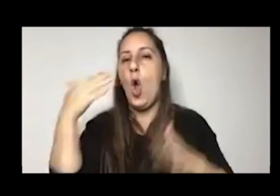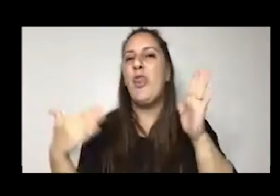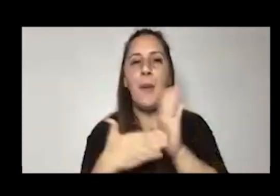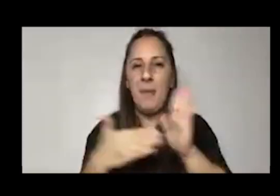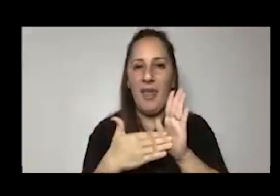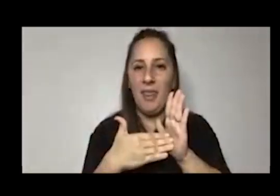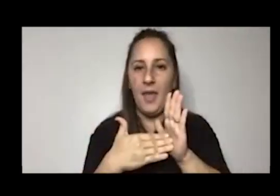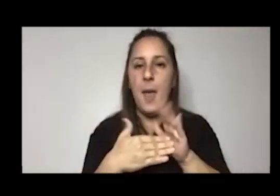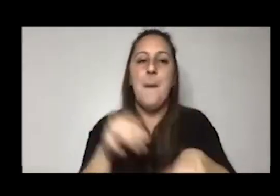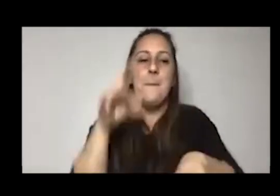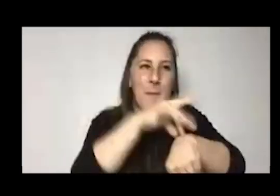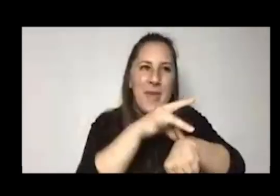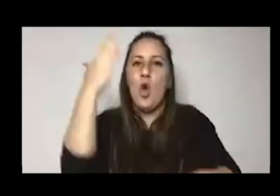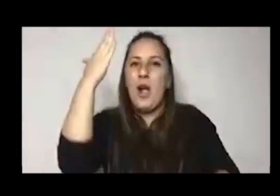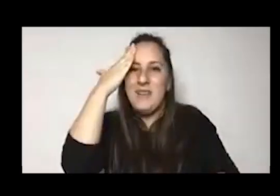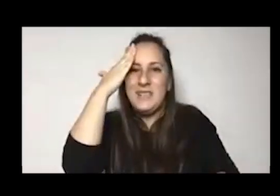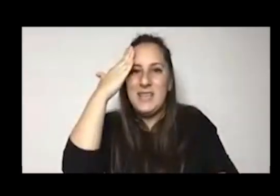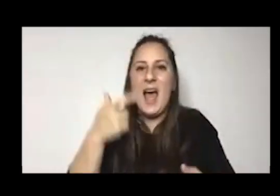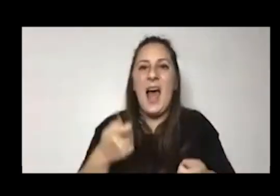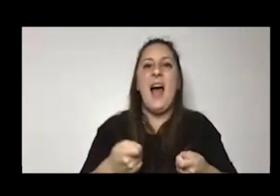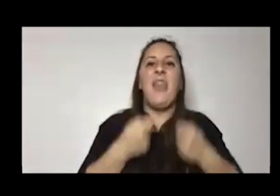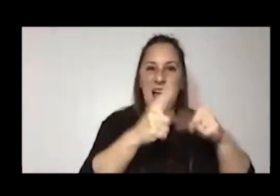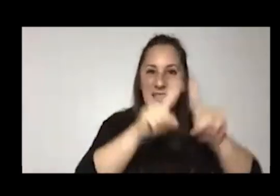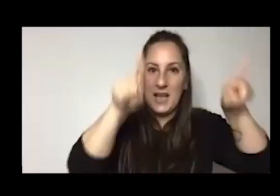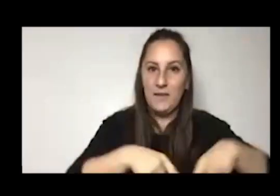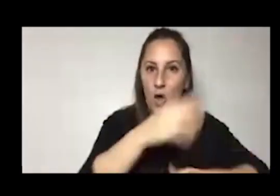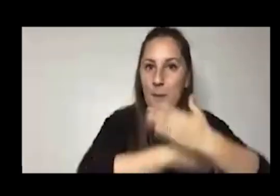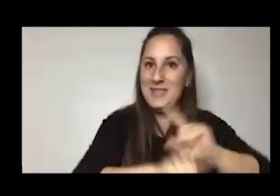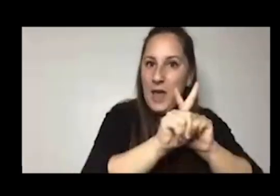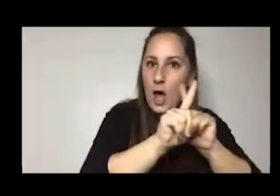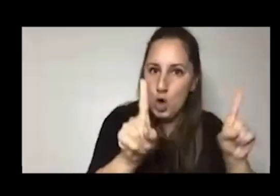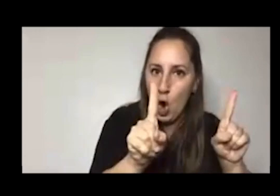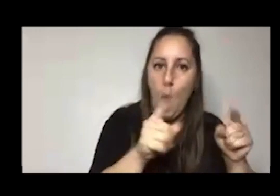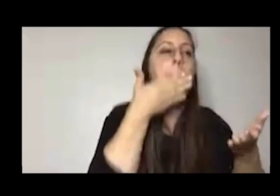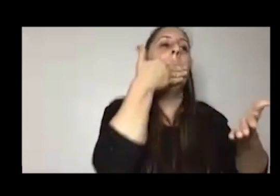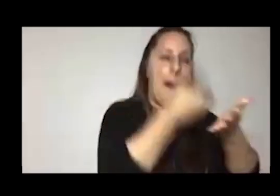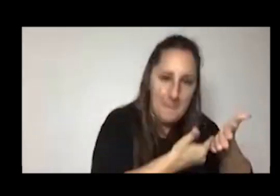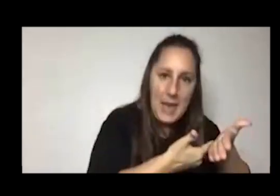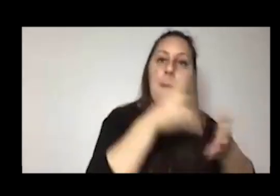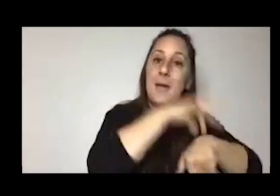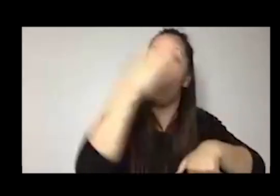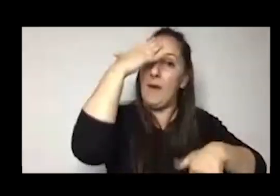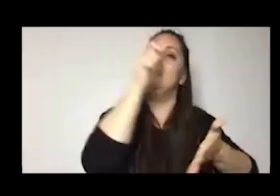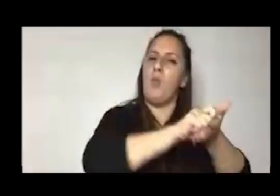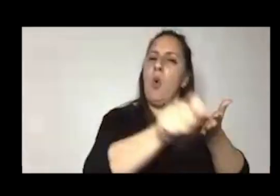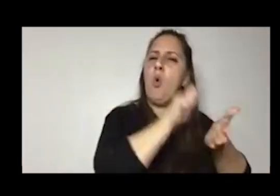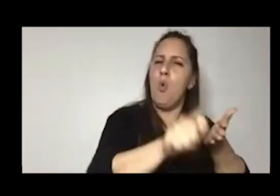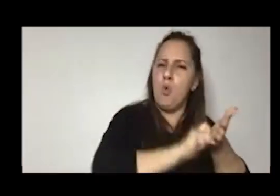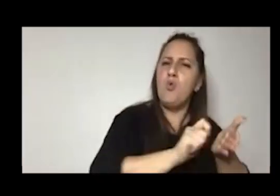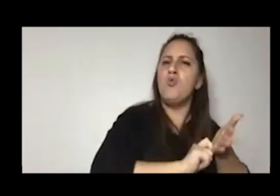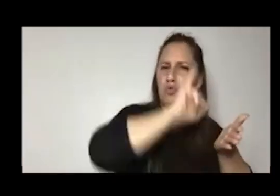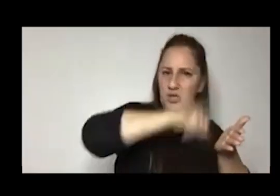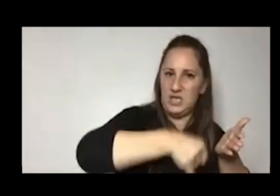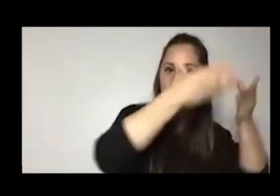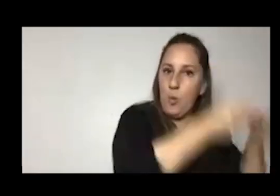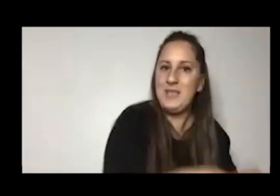de cabecera el que emite el certificado, sino que es el que completa la documentación que se va a presentar ante la junta